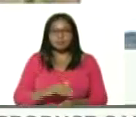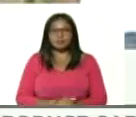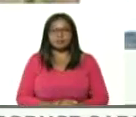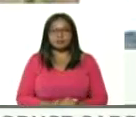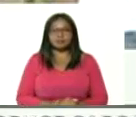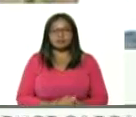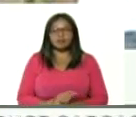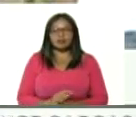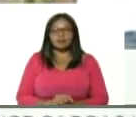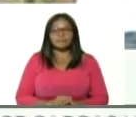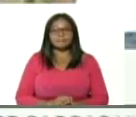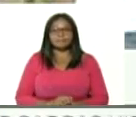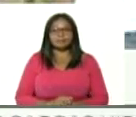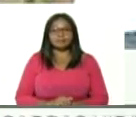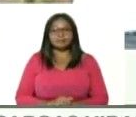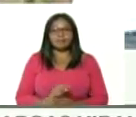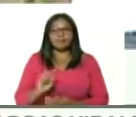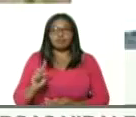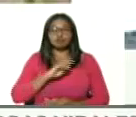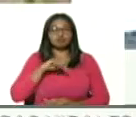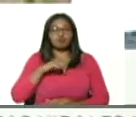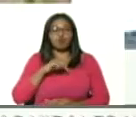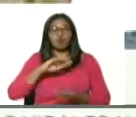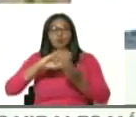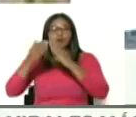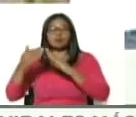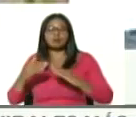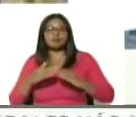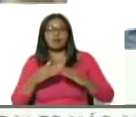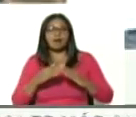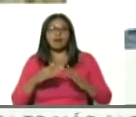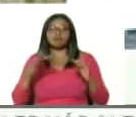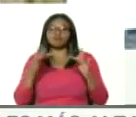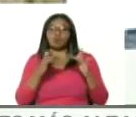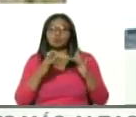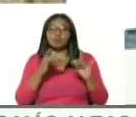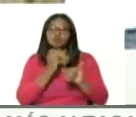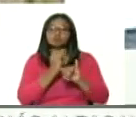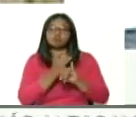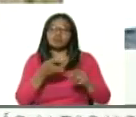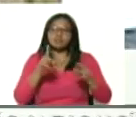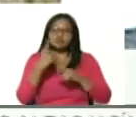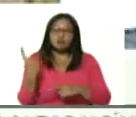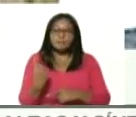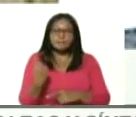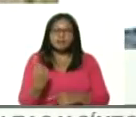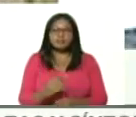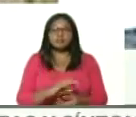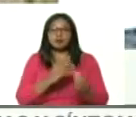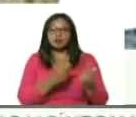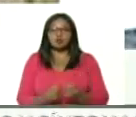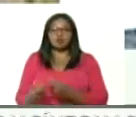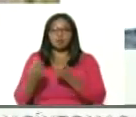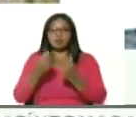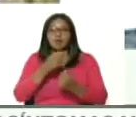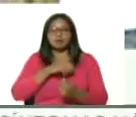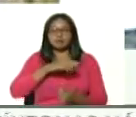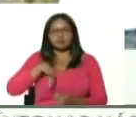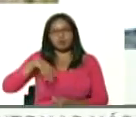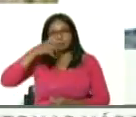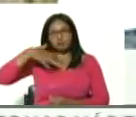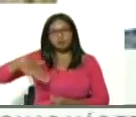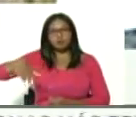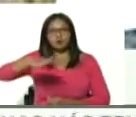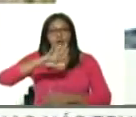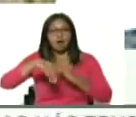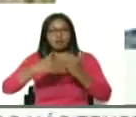primera moneda comunal digital llamado El Libertador, para la transabilidad económica de nuestro pueblo, que va